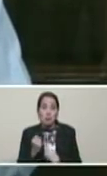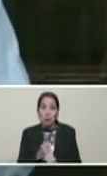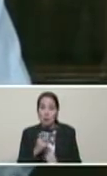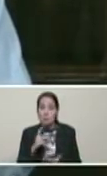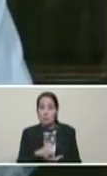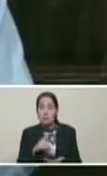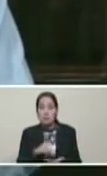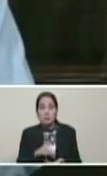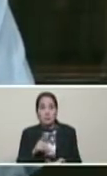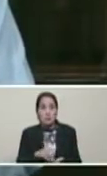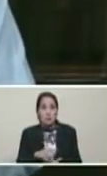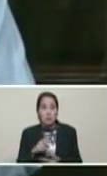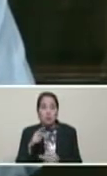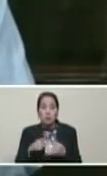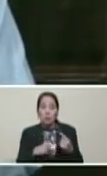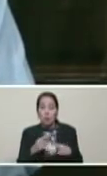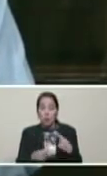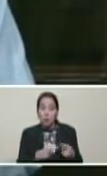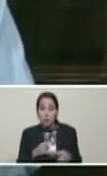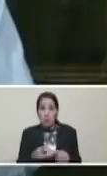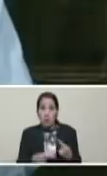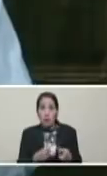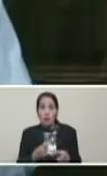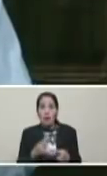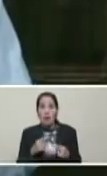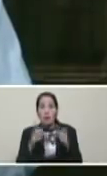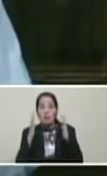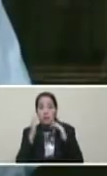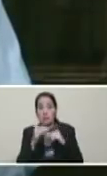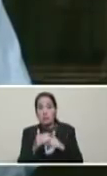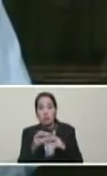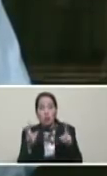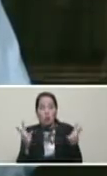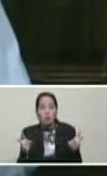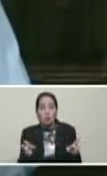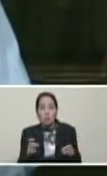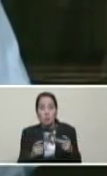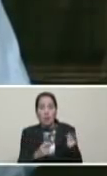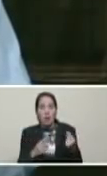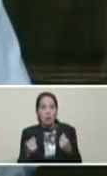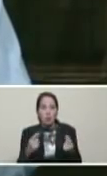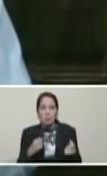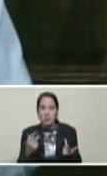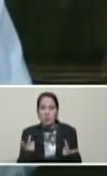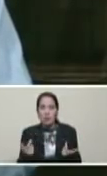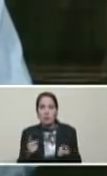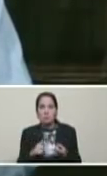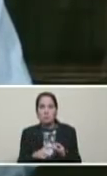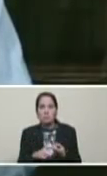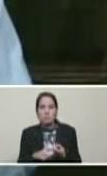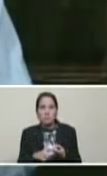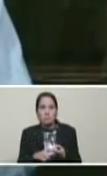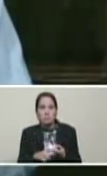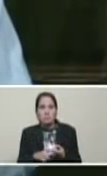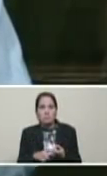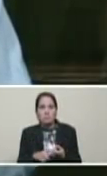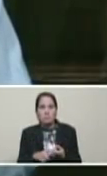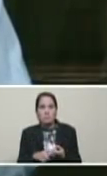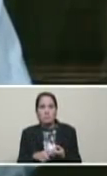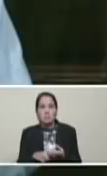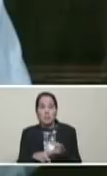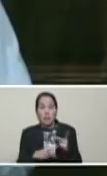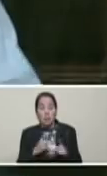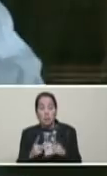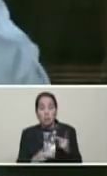aunque todos los días estamos dedicados a atender todos los temas de la economía de la finanza todos los temas de la